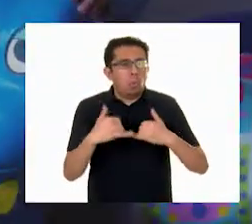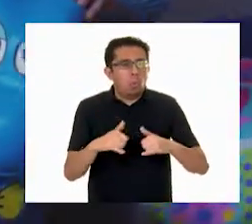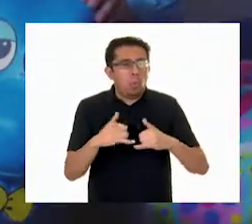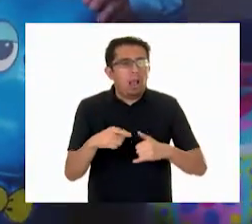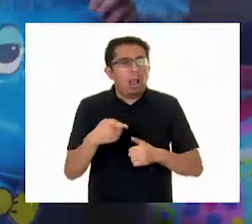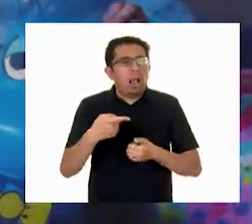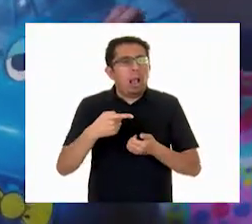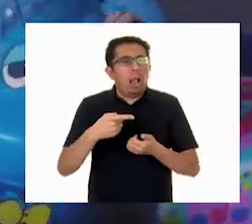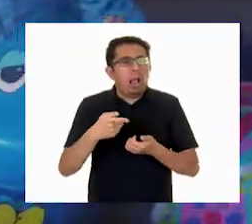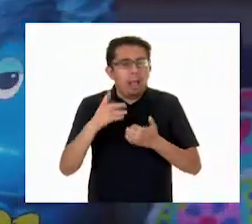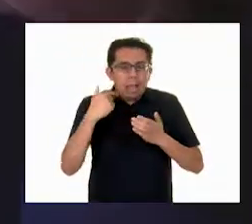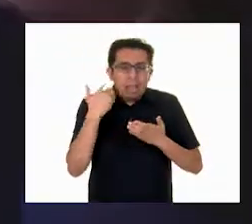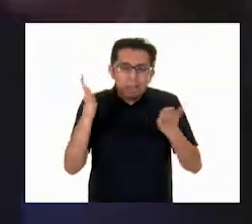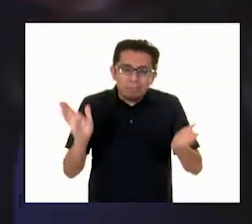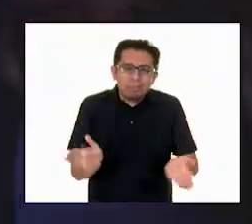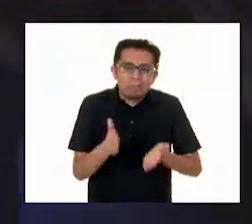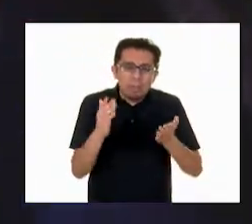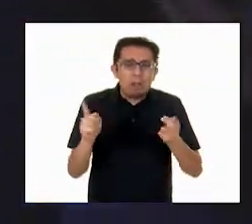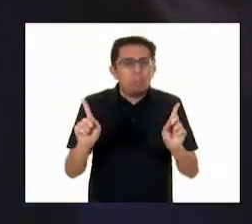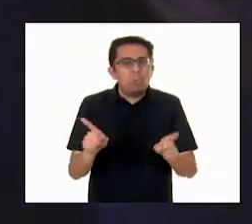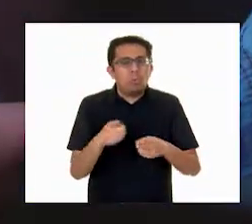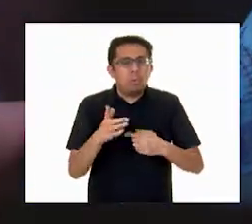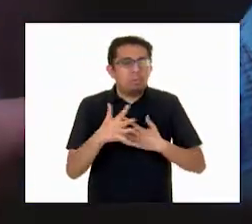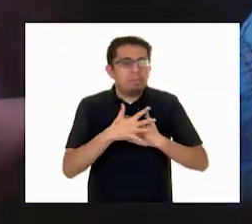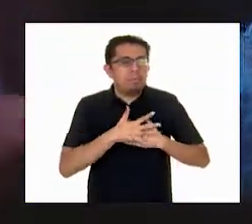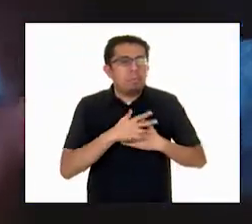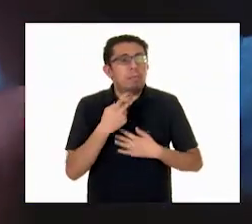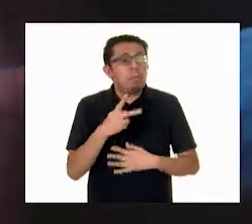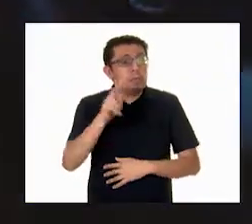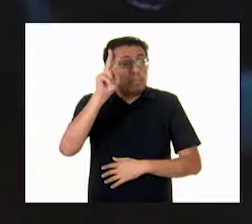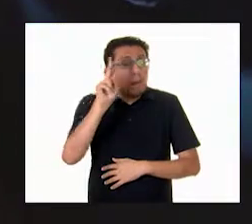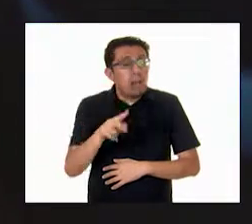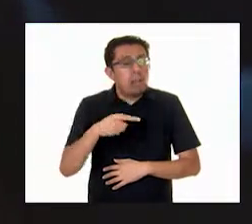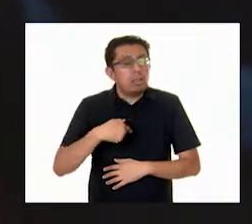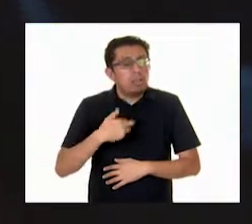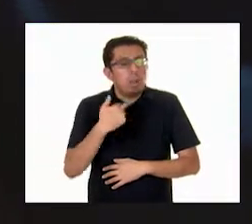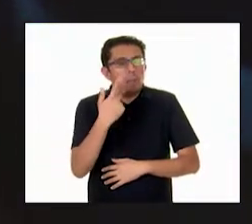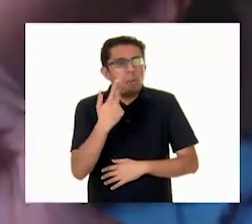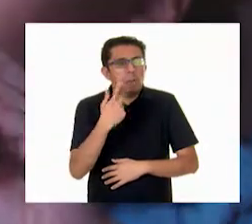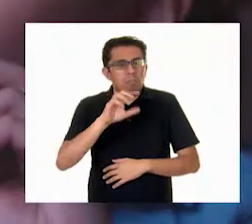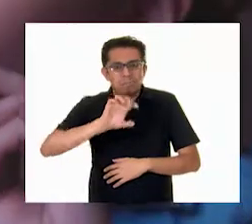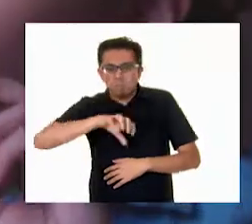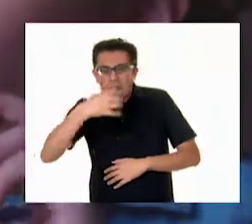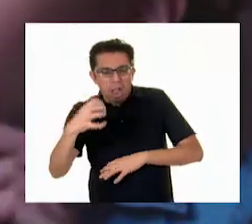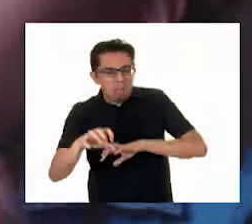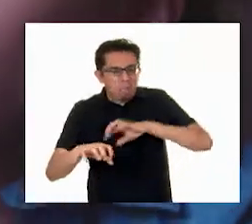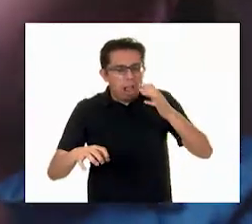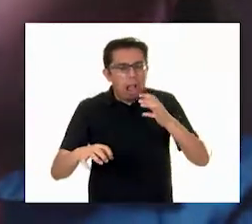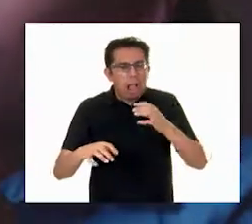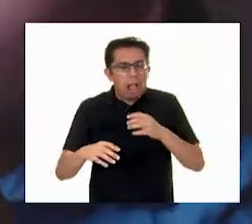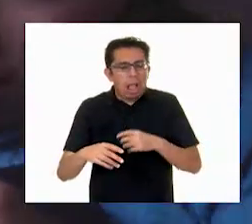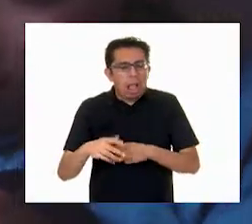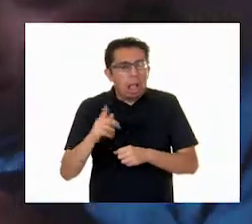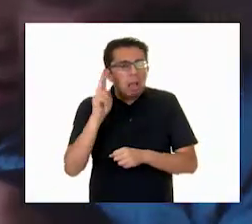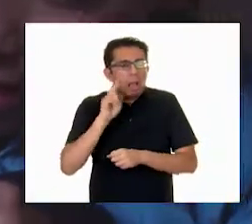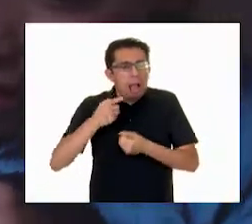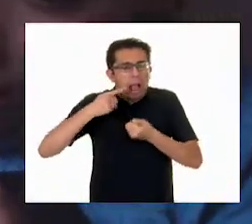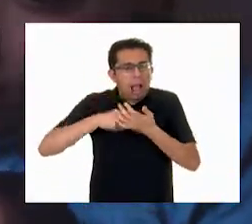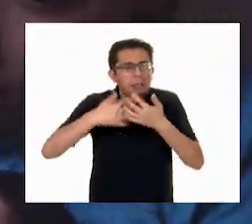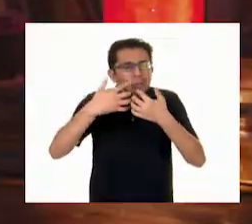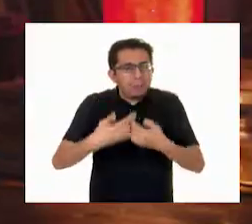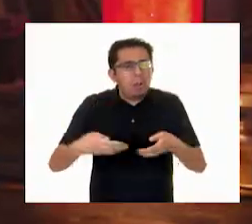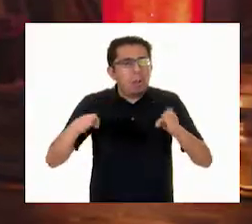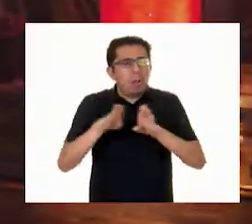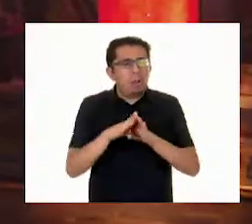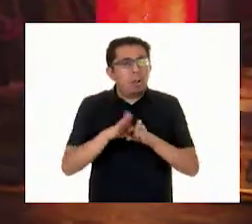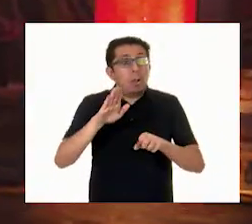todas las ganas de estimular mi pasión por la música, aunque la verdad yo preferí desarmarlo para entender cómo es que funcionaba por dentro.